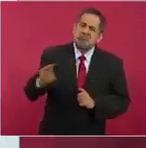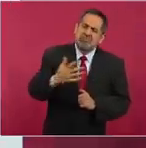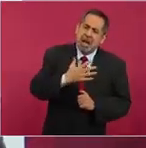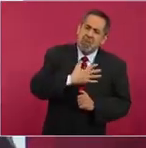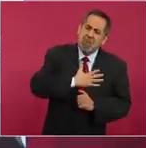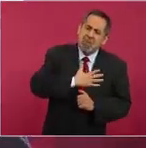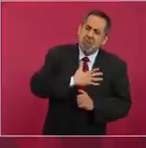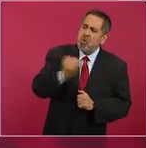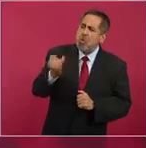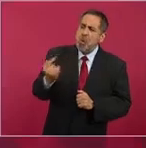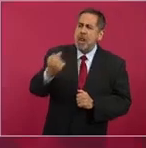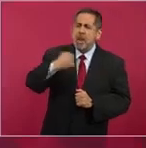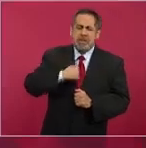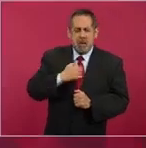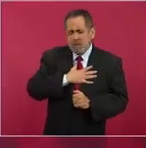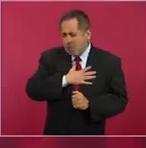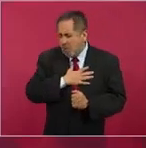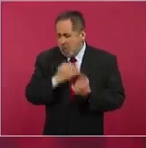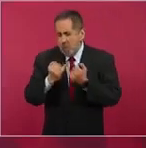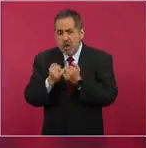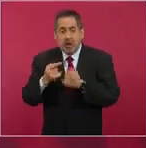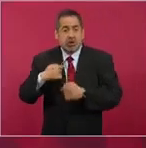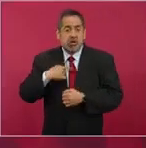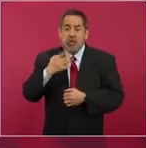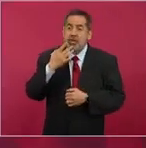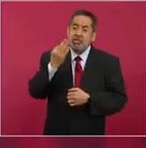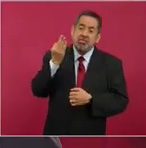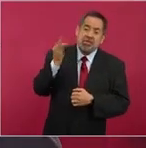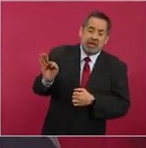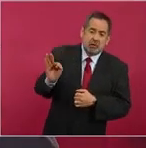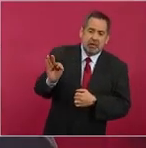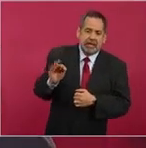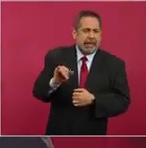voy a traicionar, nunca, jamás,